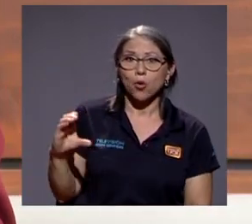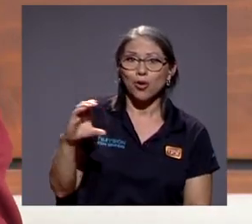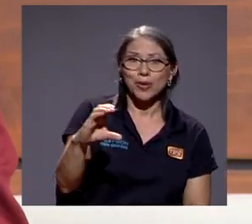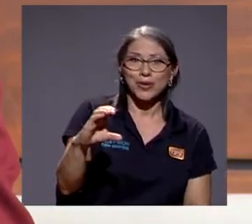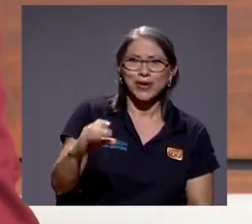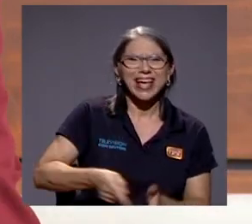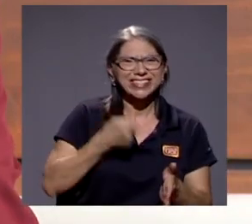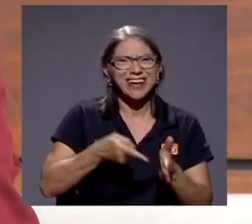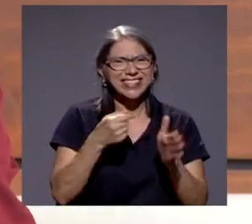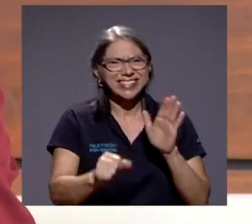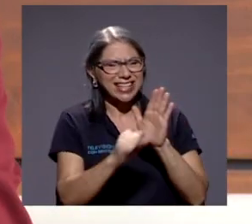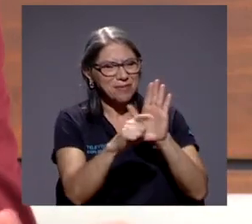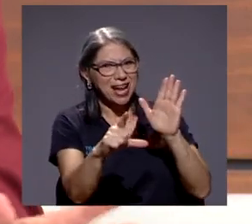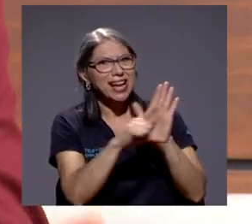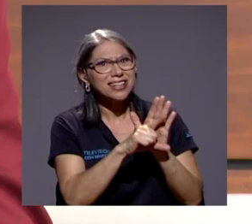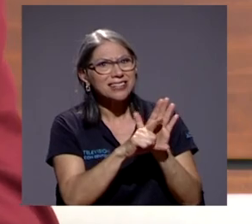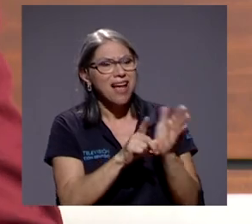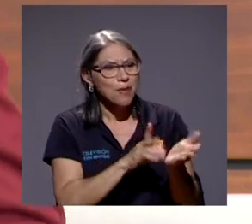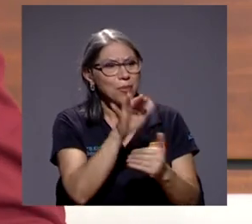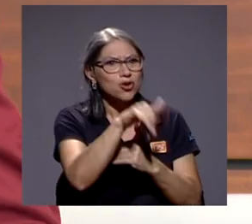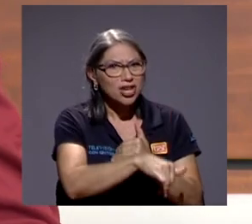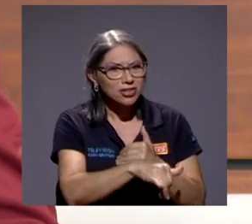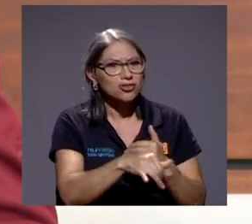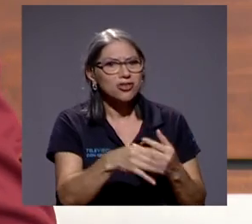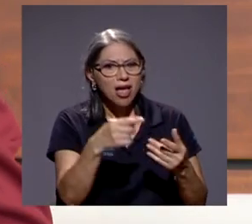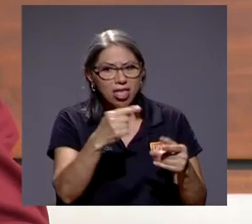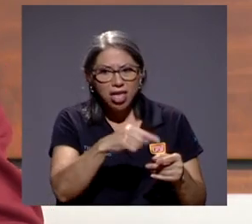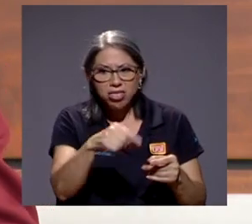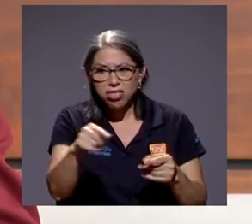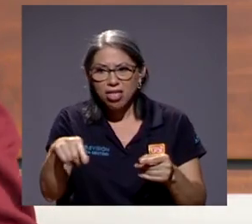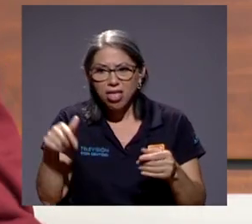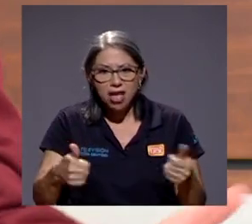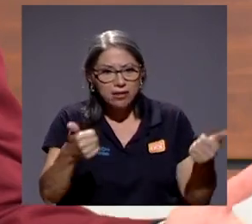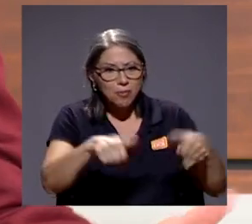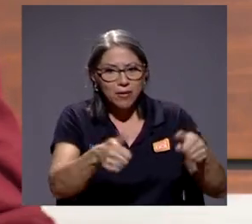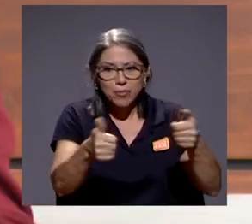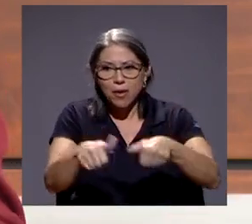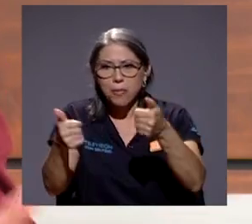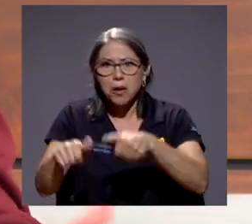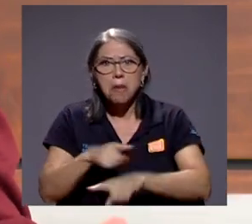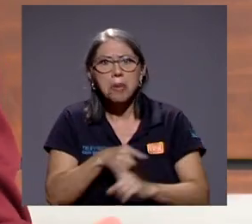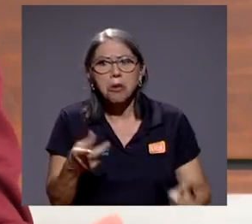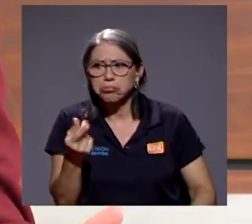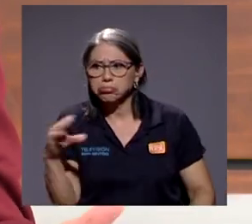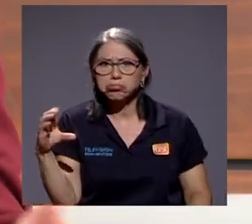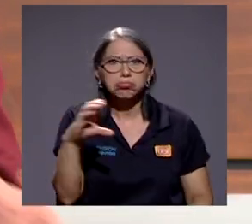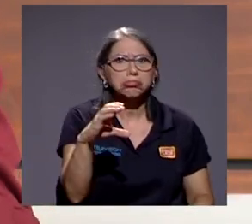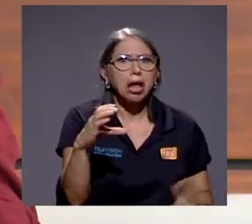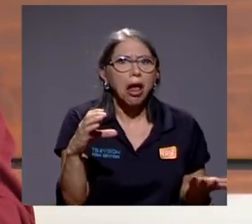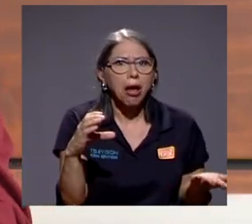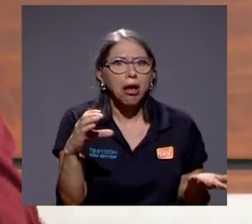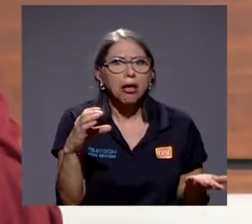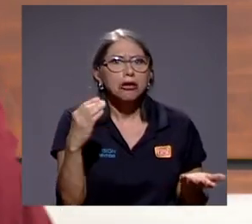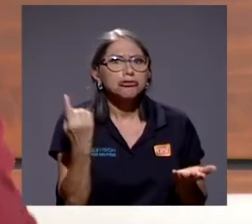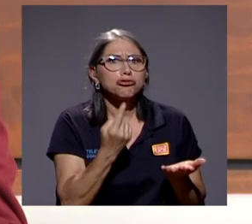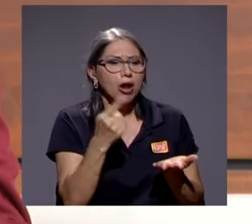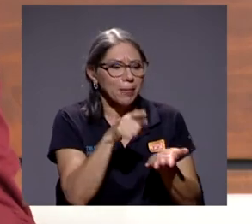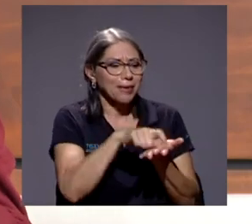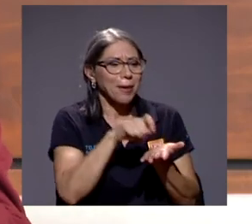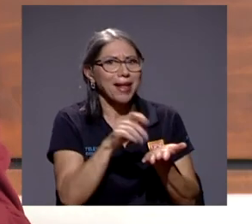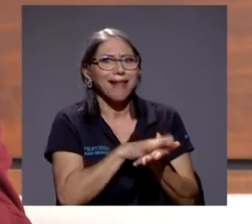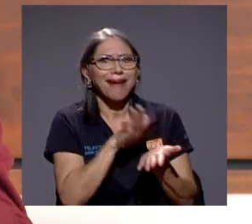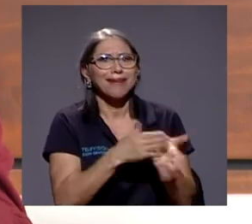en asamblea legislativa y parece mentira verdad pero se aprueban y no hay contenido económico entonces se quedan en el papel pero más bien el